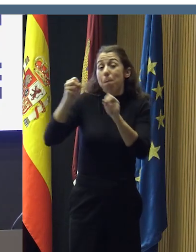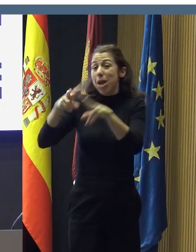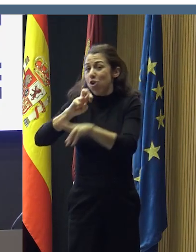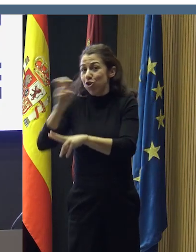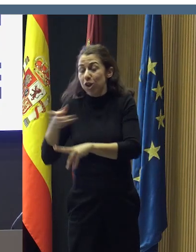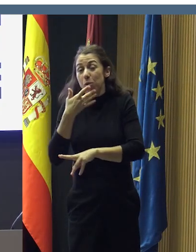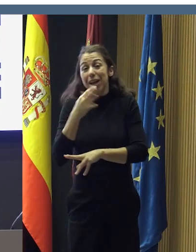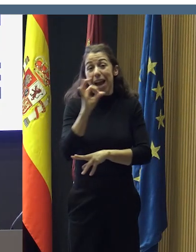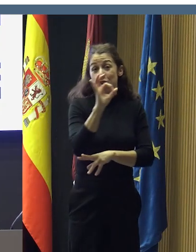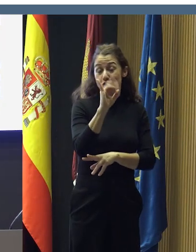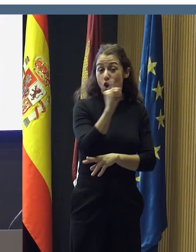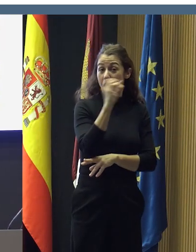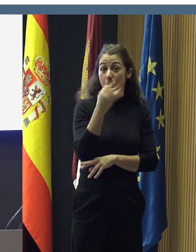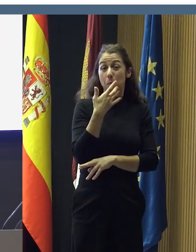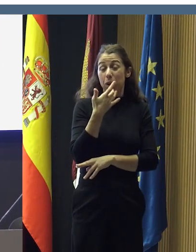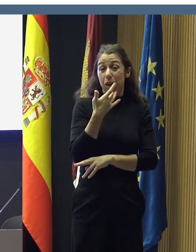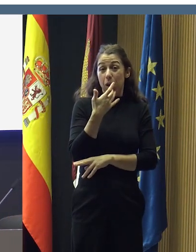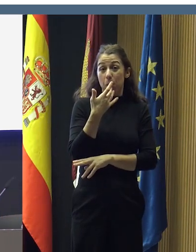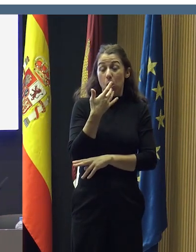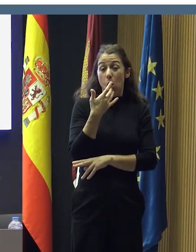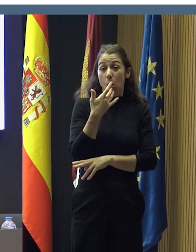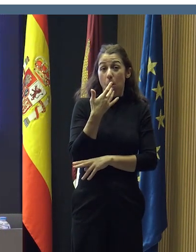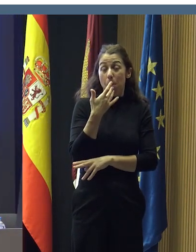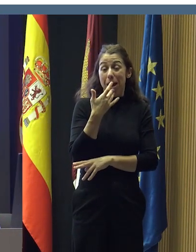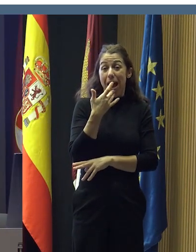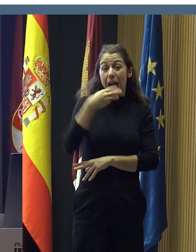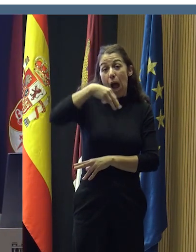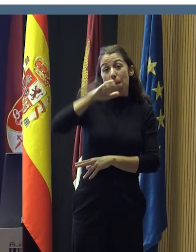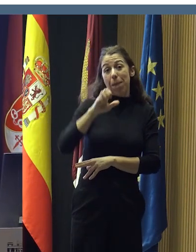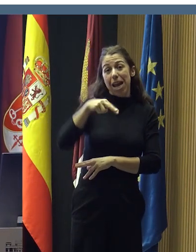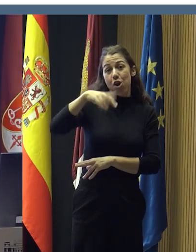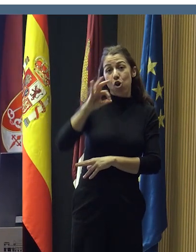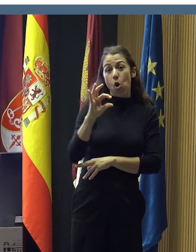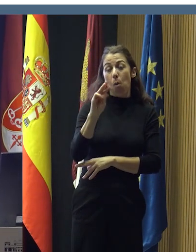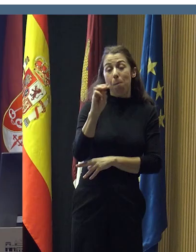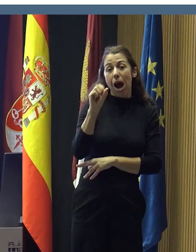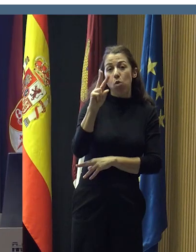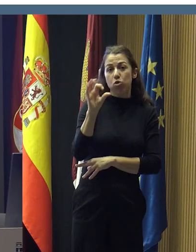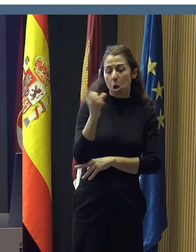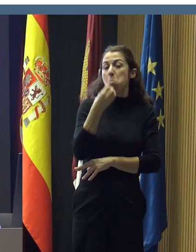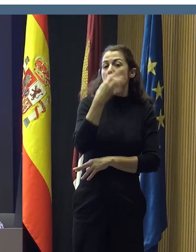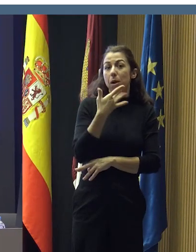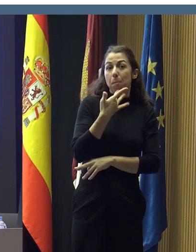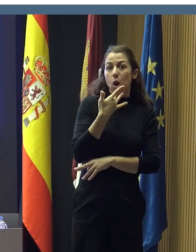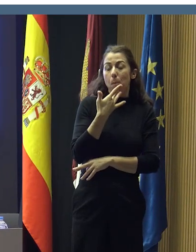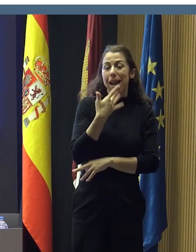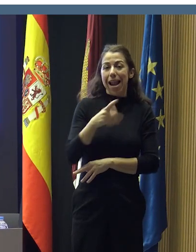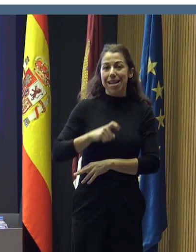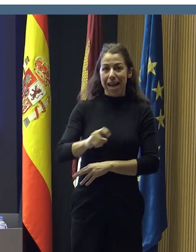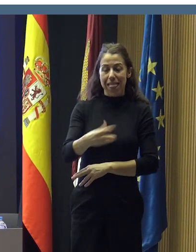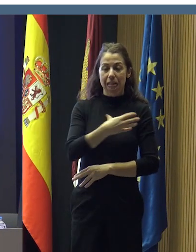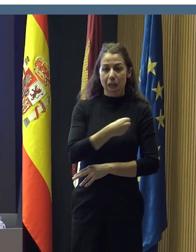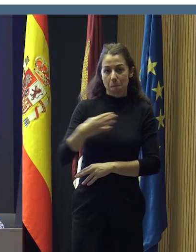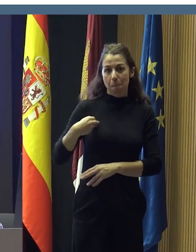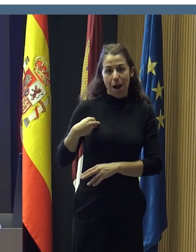la soja, que es muy buena, por ejemplo, para los sofocos de la menopausia, es muy mala para el cáncer de mama, porque es una fuente natural de